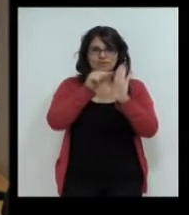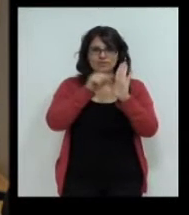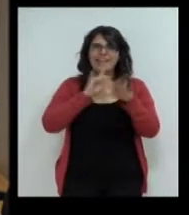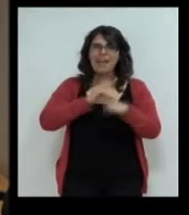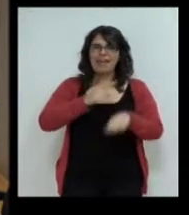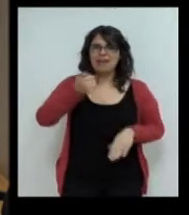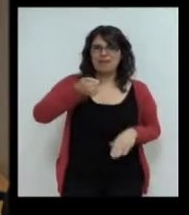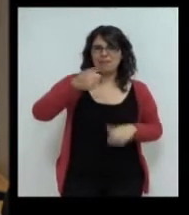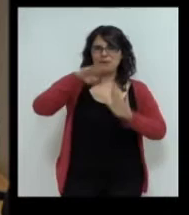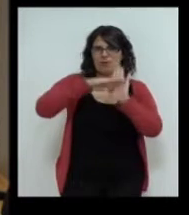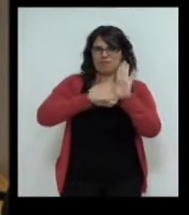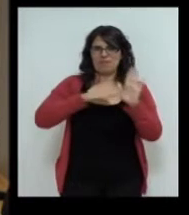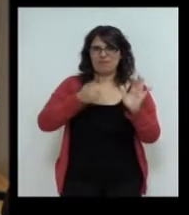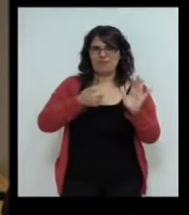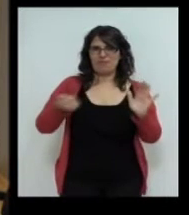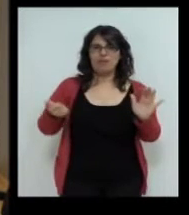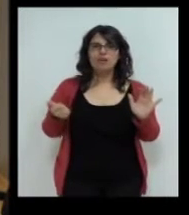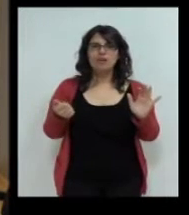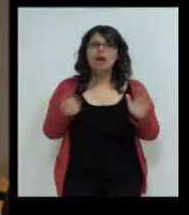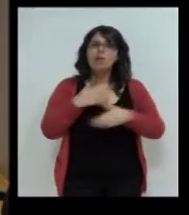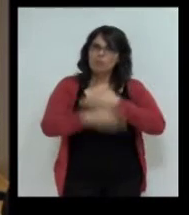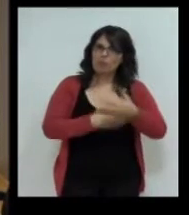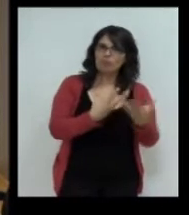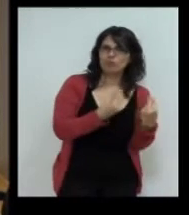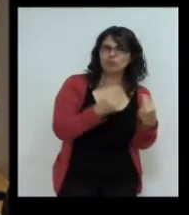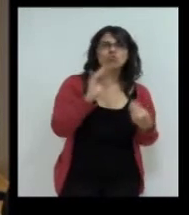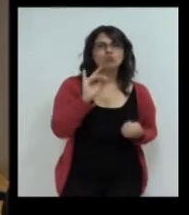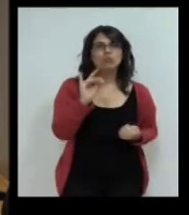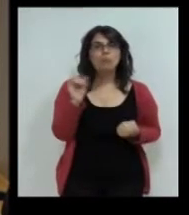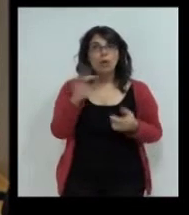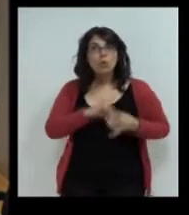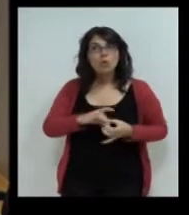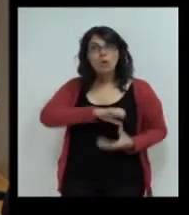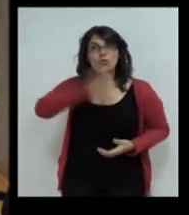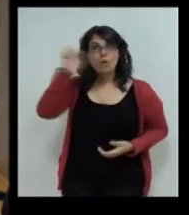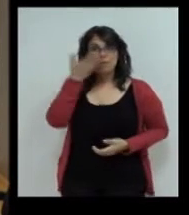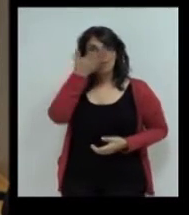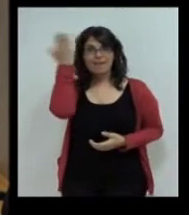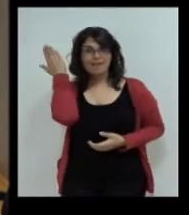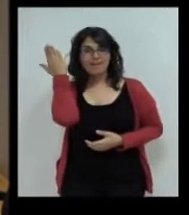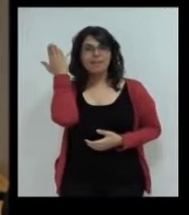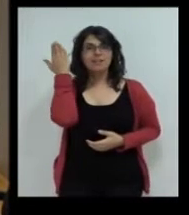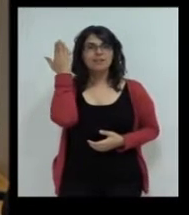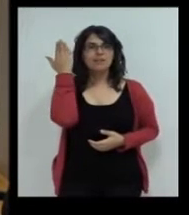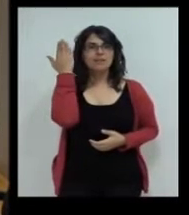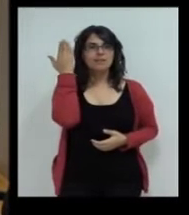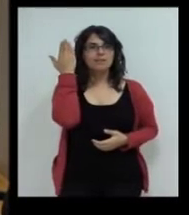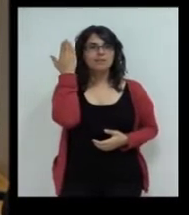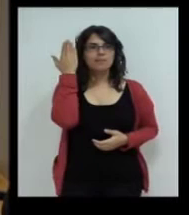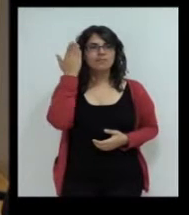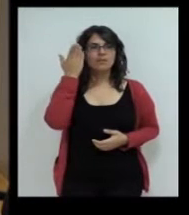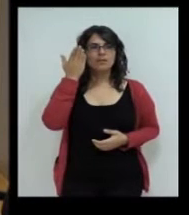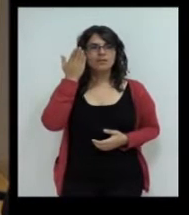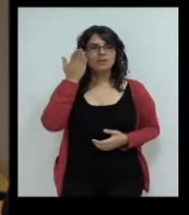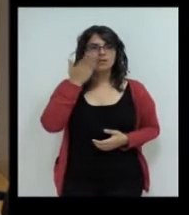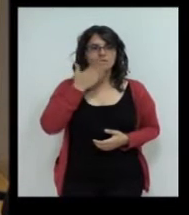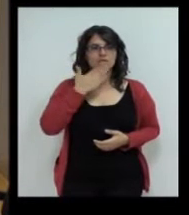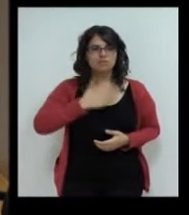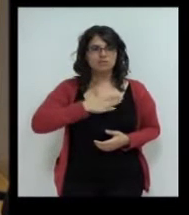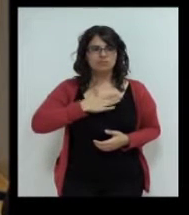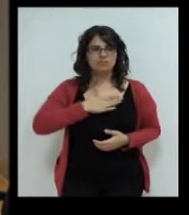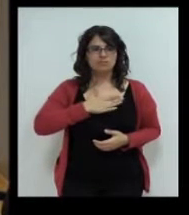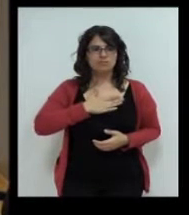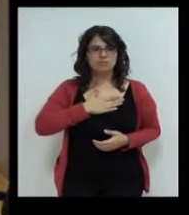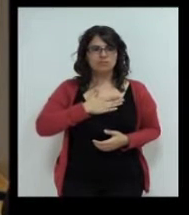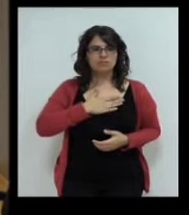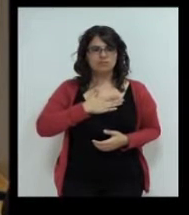Ahí se ha avanzado muchísimo, y en cambio en el ámbito de la Unión Europea, y porque hay que pensar que esto, cuando nos planteamos